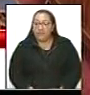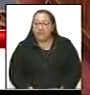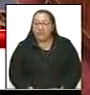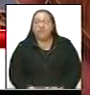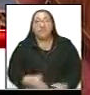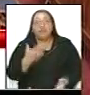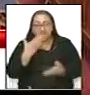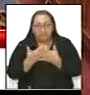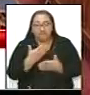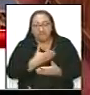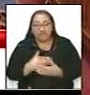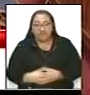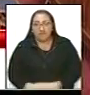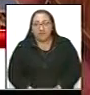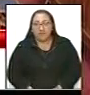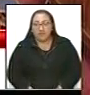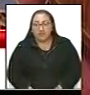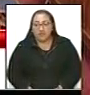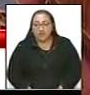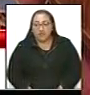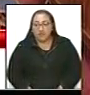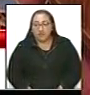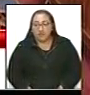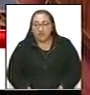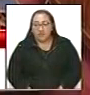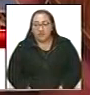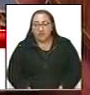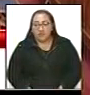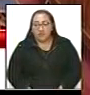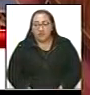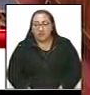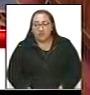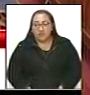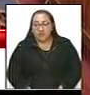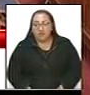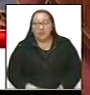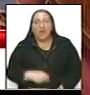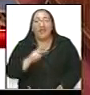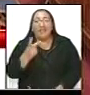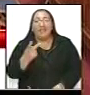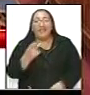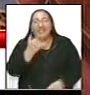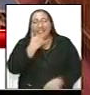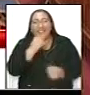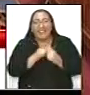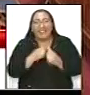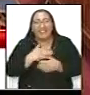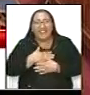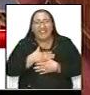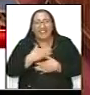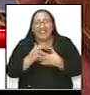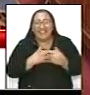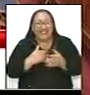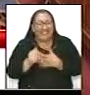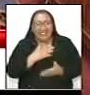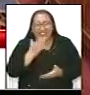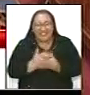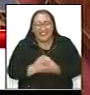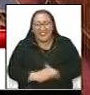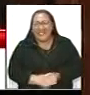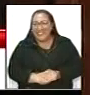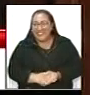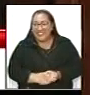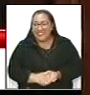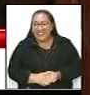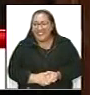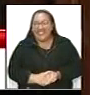Muchas gracias, presidente. Bueno, el segundo error conmigo, pero no hay problema. Vamos a ver. Yo creo